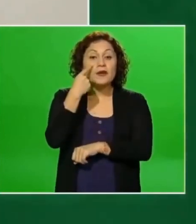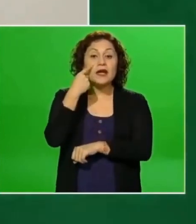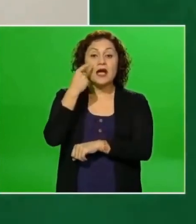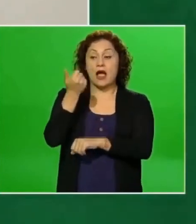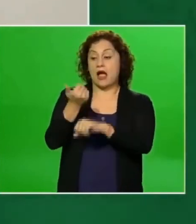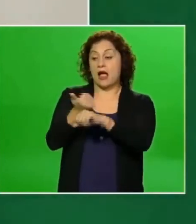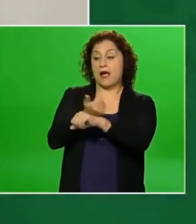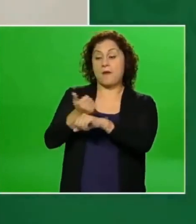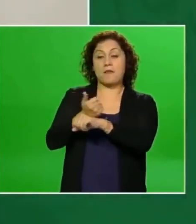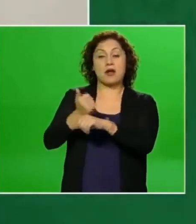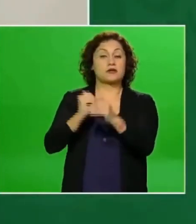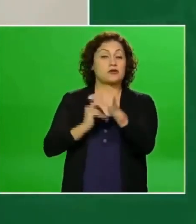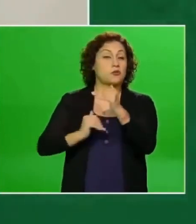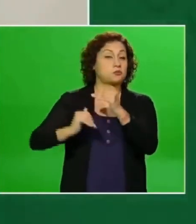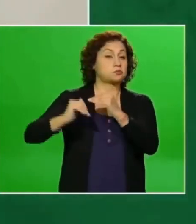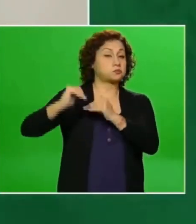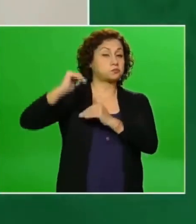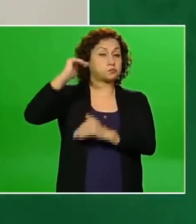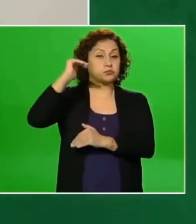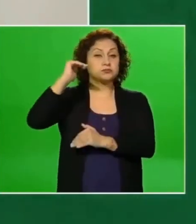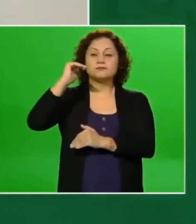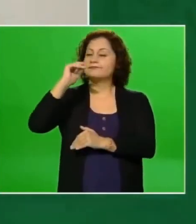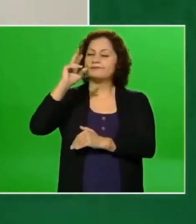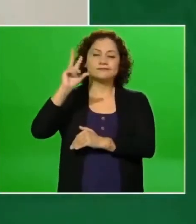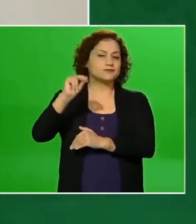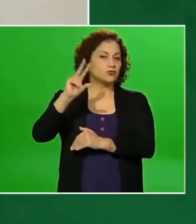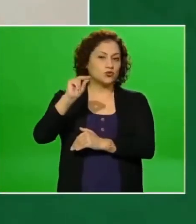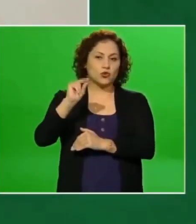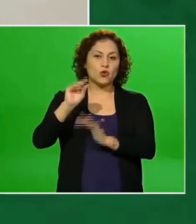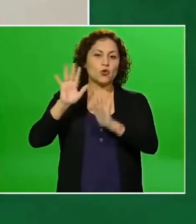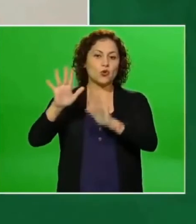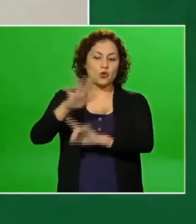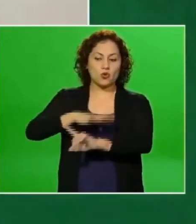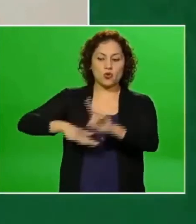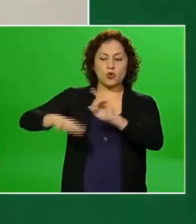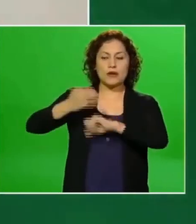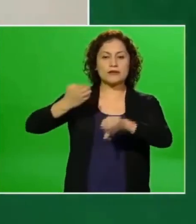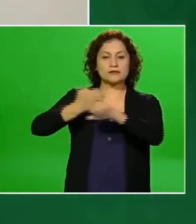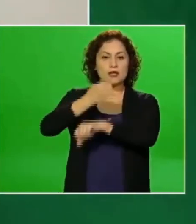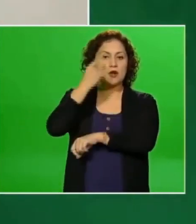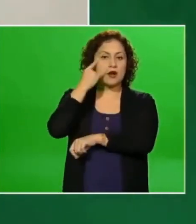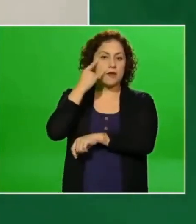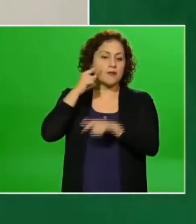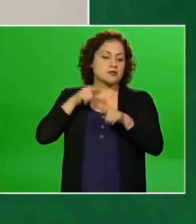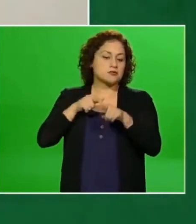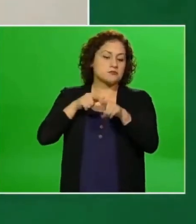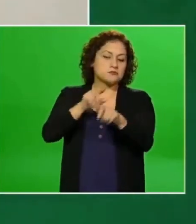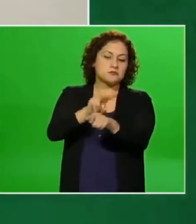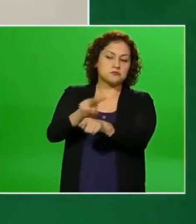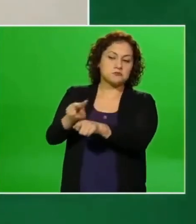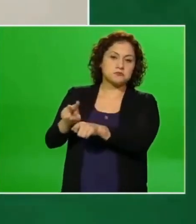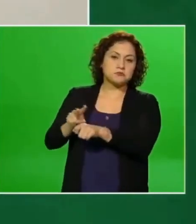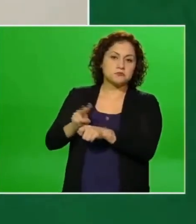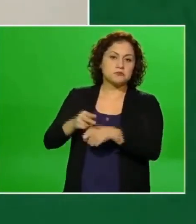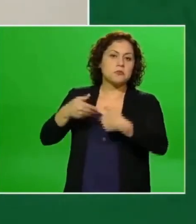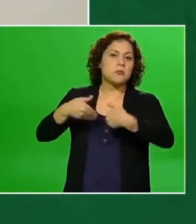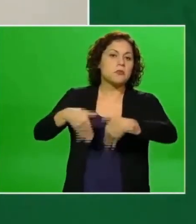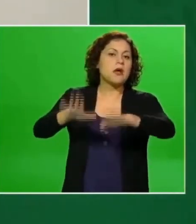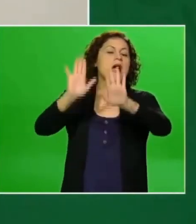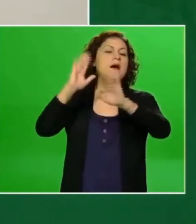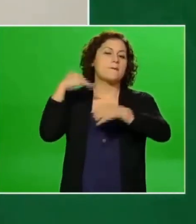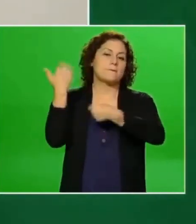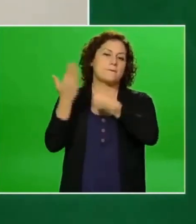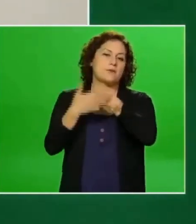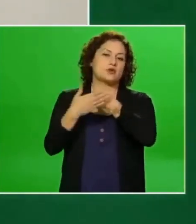un comportamiento ascendente en el estado de Campeche. El monitoreo obviamente va a continuar y tendremos futuros cortes en